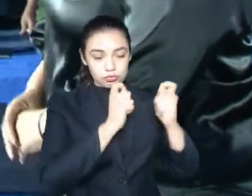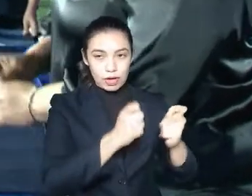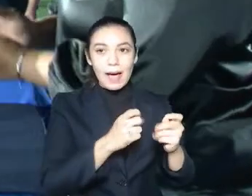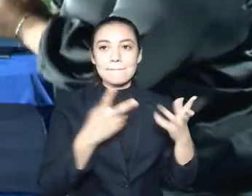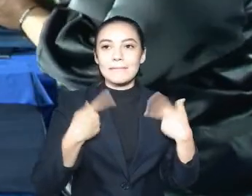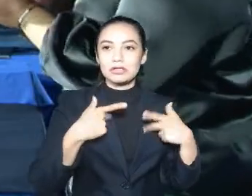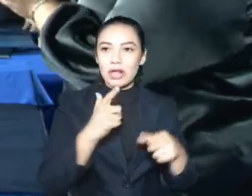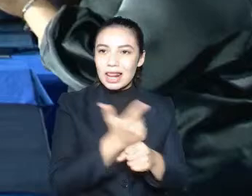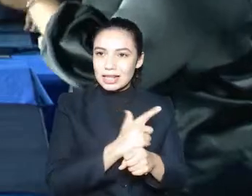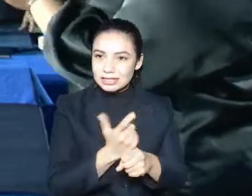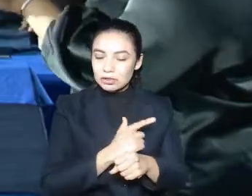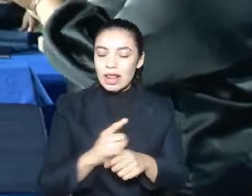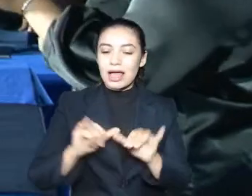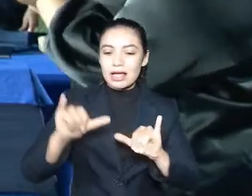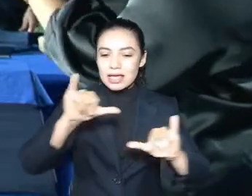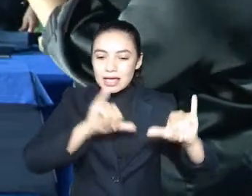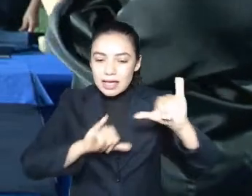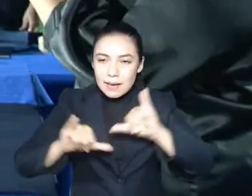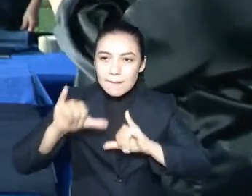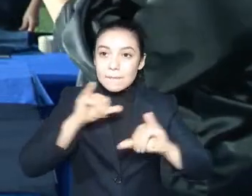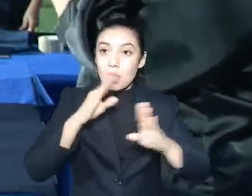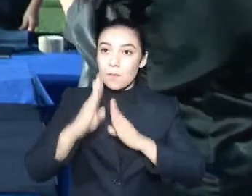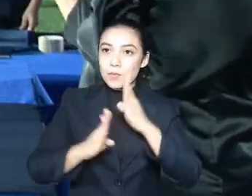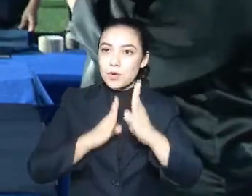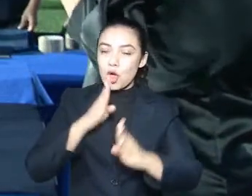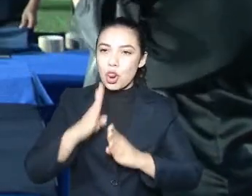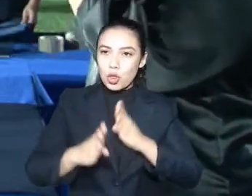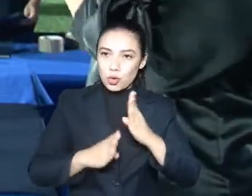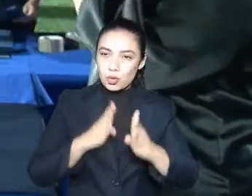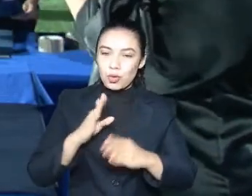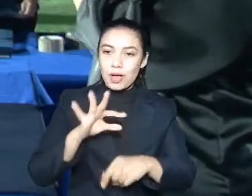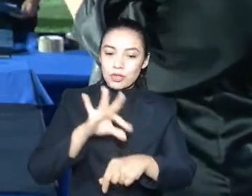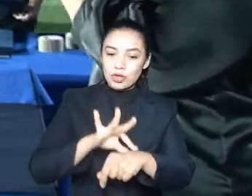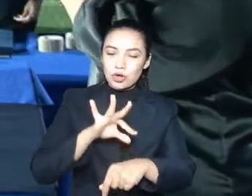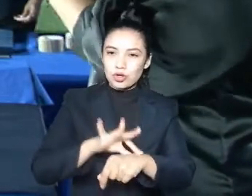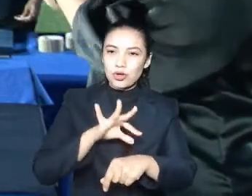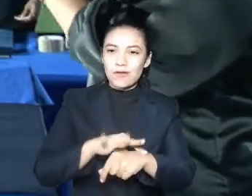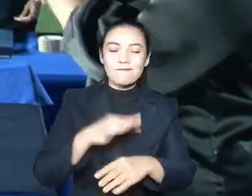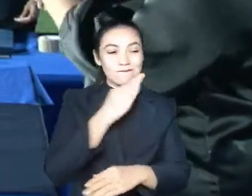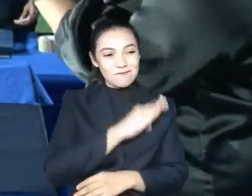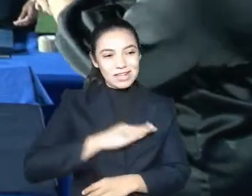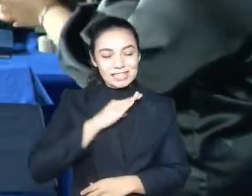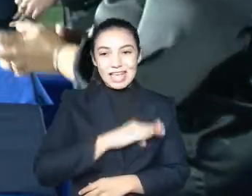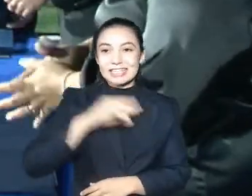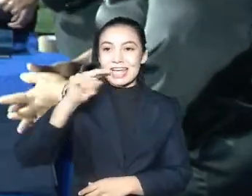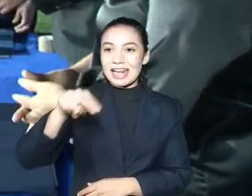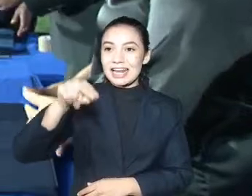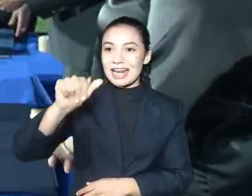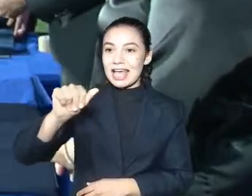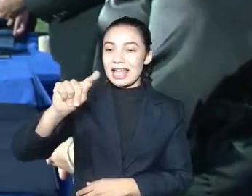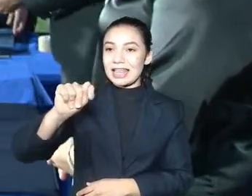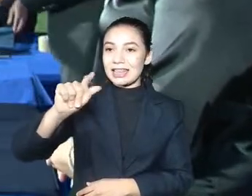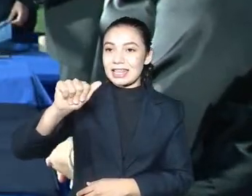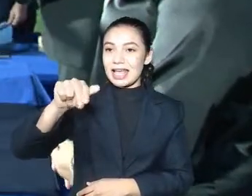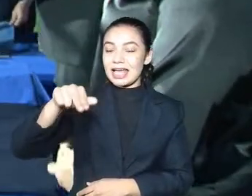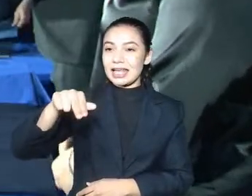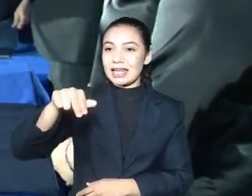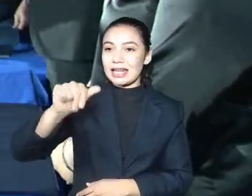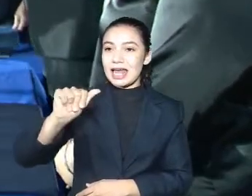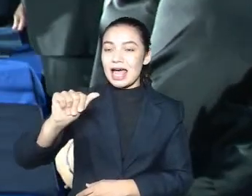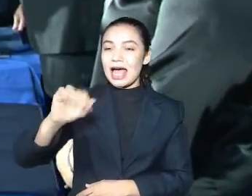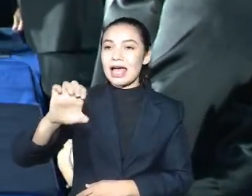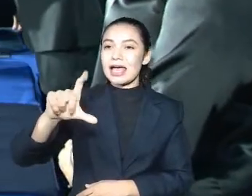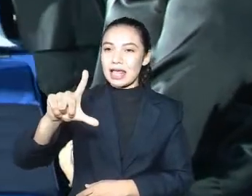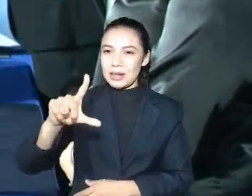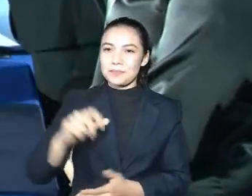Clínico. Muchas felicidades a Natanael Benítez Salazar. De este lado continuamos con quienes egresan